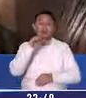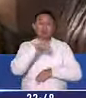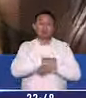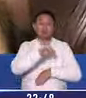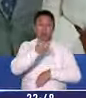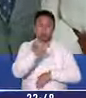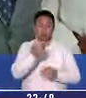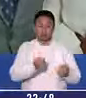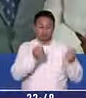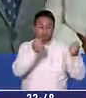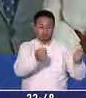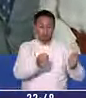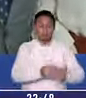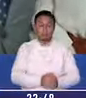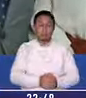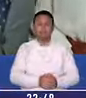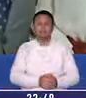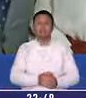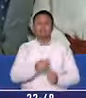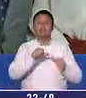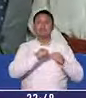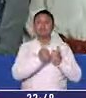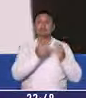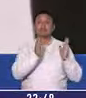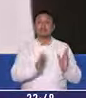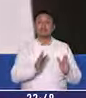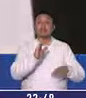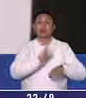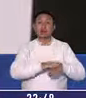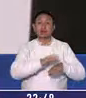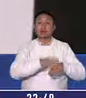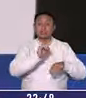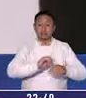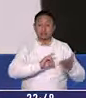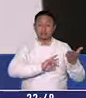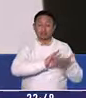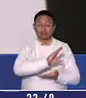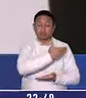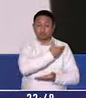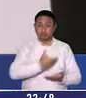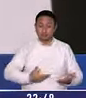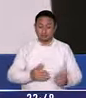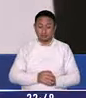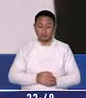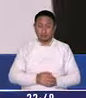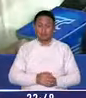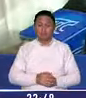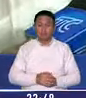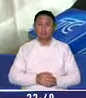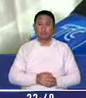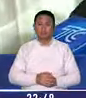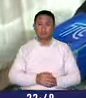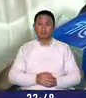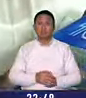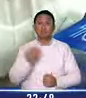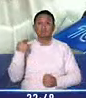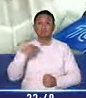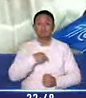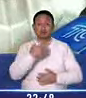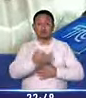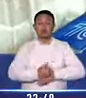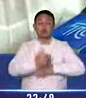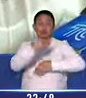jueves. Según la argumentación de los proponentes, la causal para censurar y destituir al mandatario sería concusión. Nosotros no somos jueces